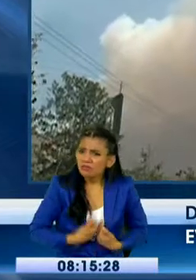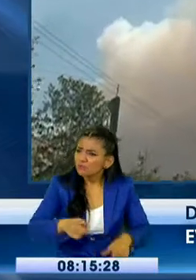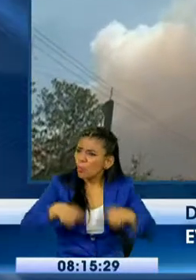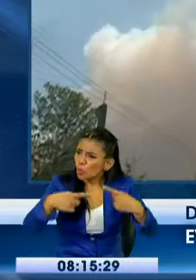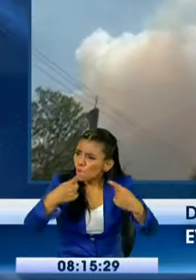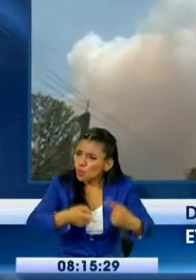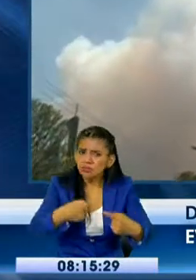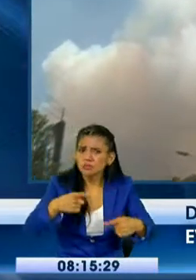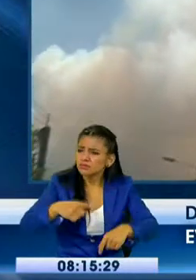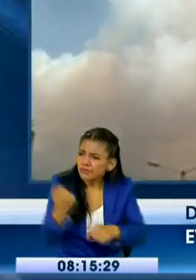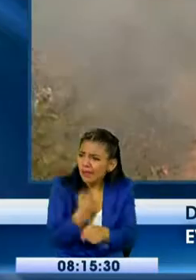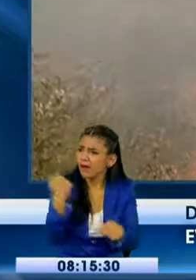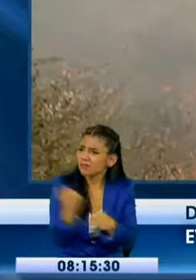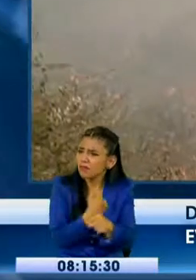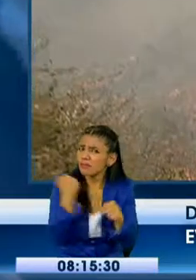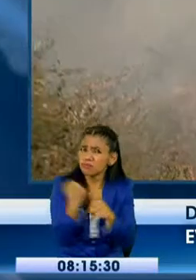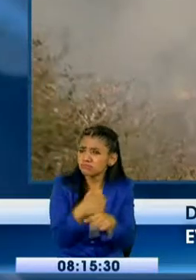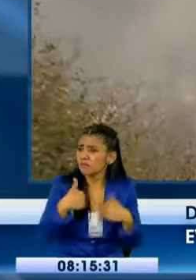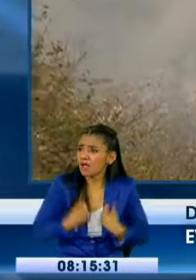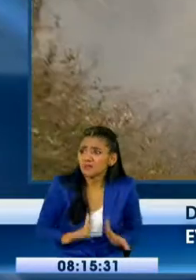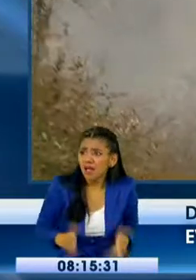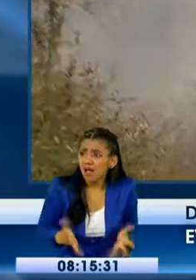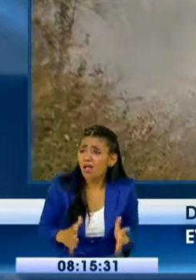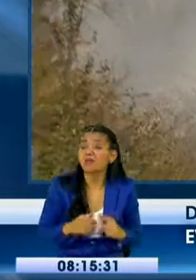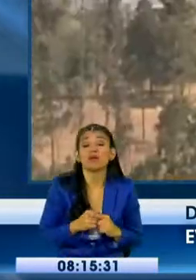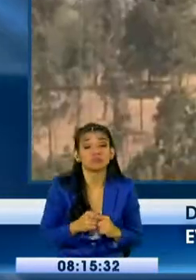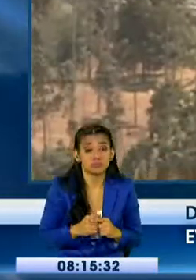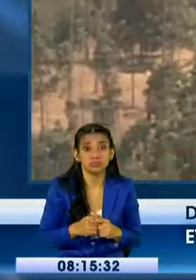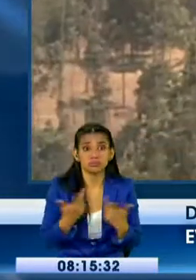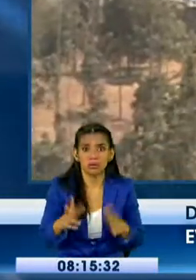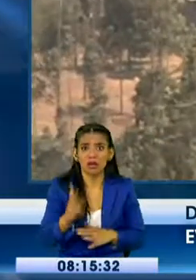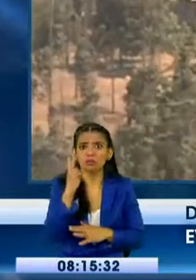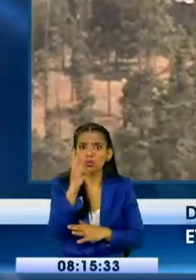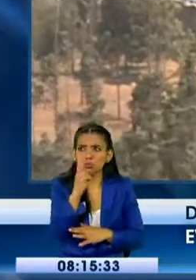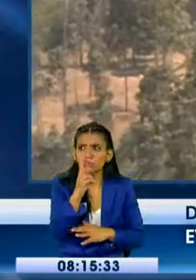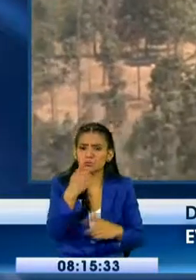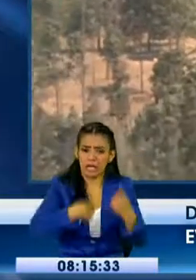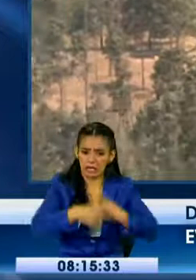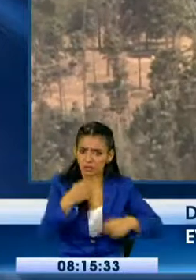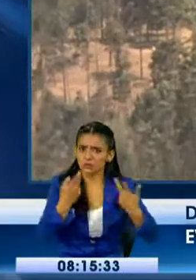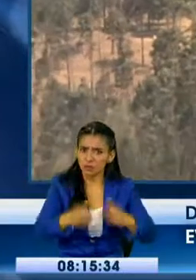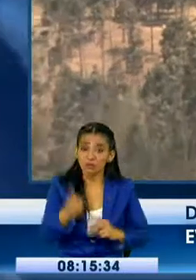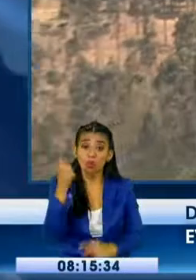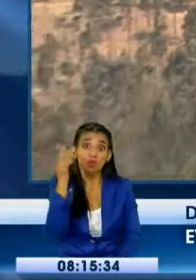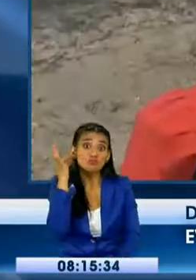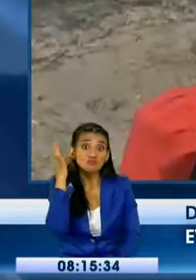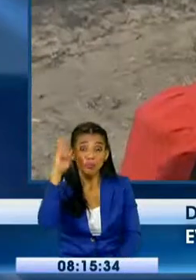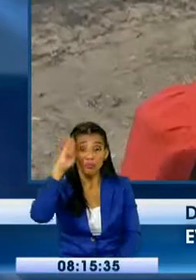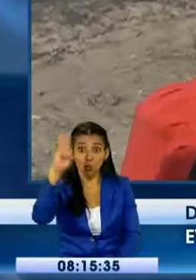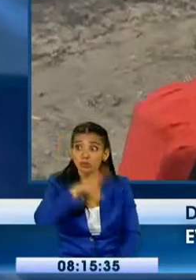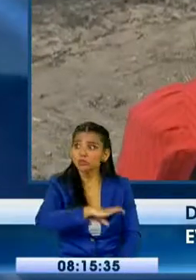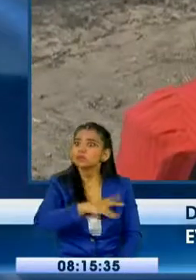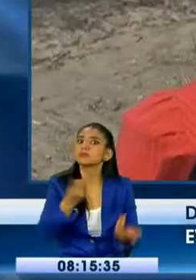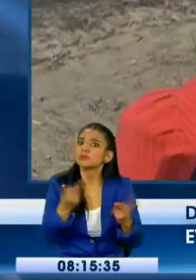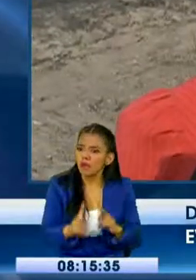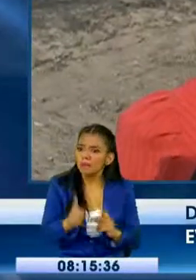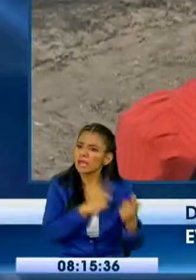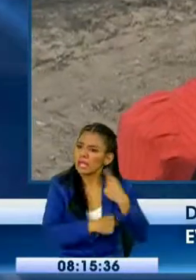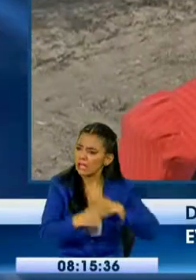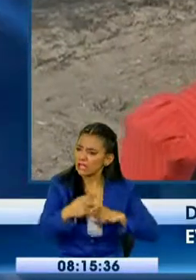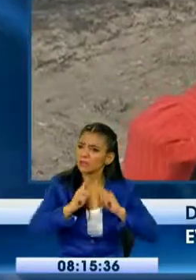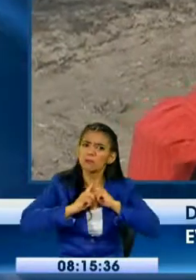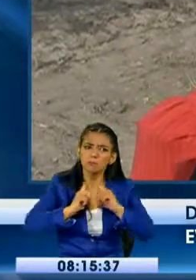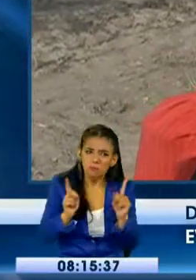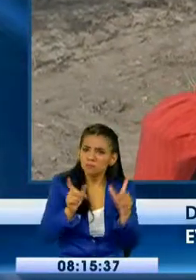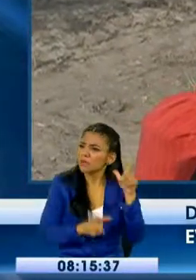días. Tenemos un balance ya de 22 bomberos heridos, una policía metropolitana que estaba en segunda línea de fuego, capacitada para eso, también herida. Pero la